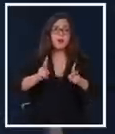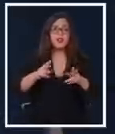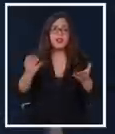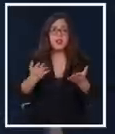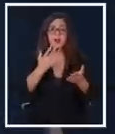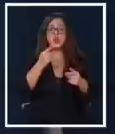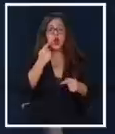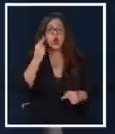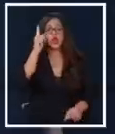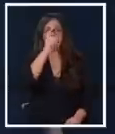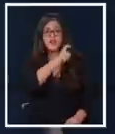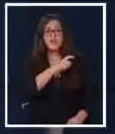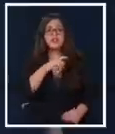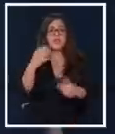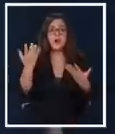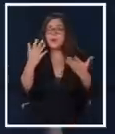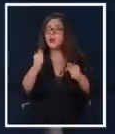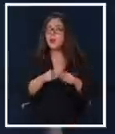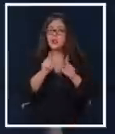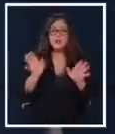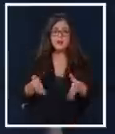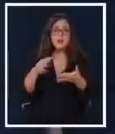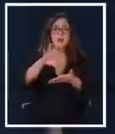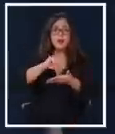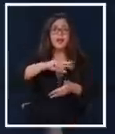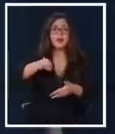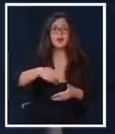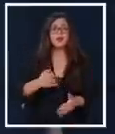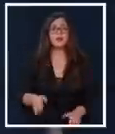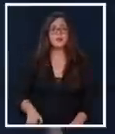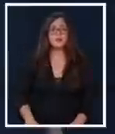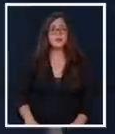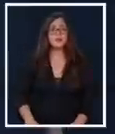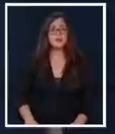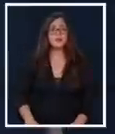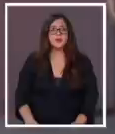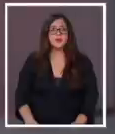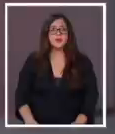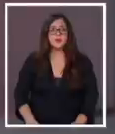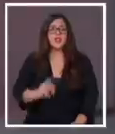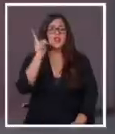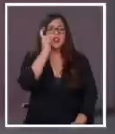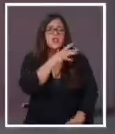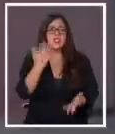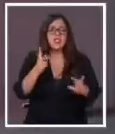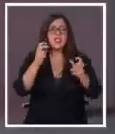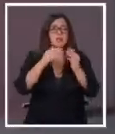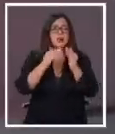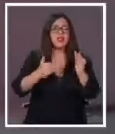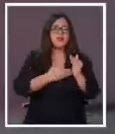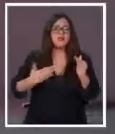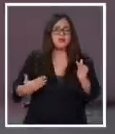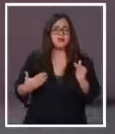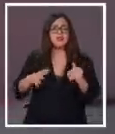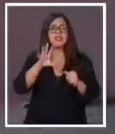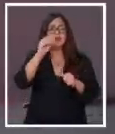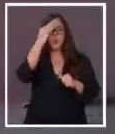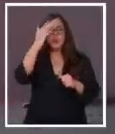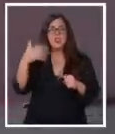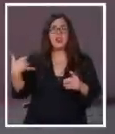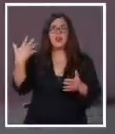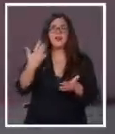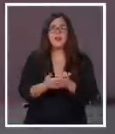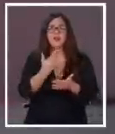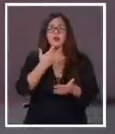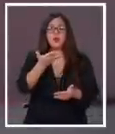porque esto es difícil poder sacar adelante a nuestro país presidente que ha sido lo más difícil de estar en la moneda de estos 50 días porque usted